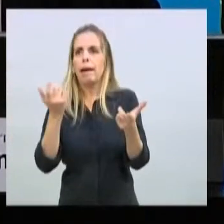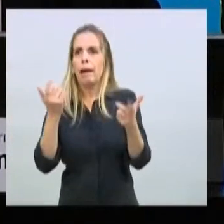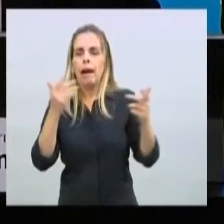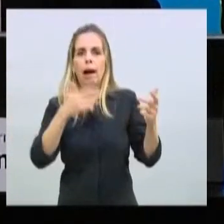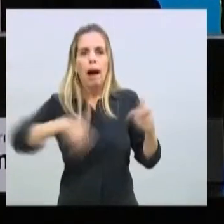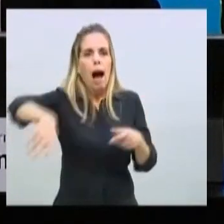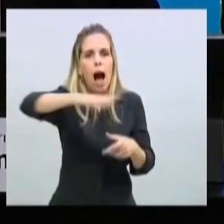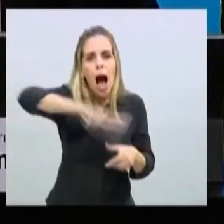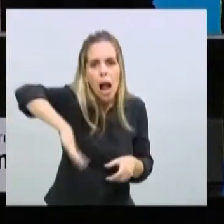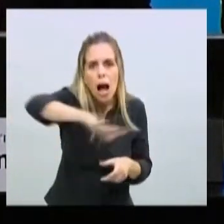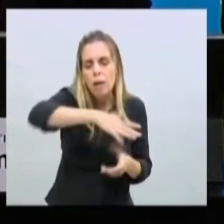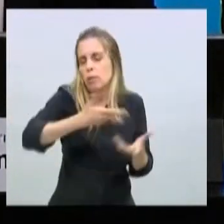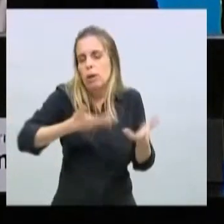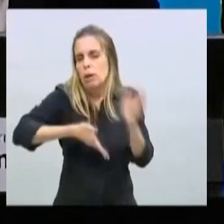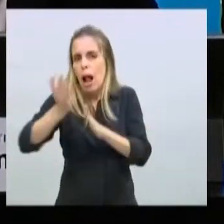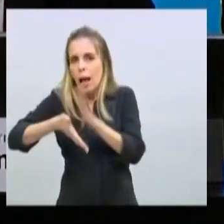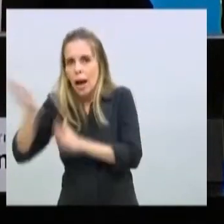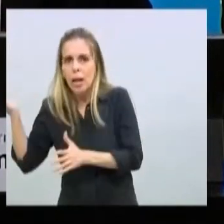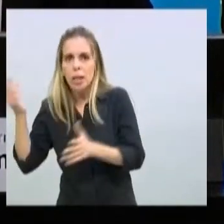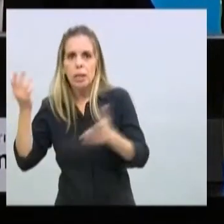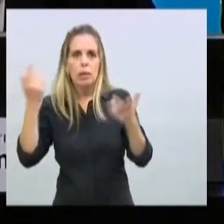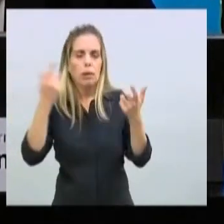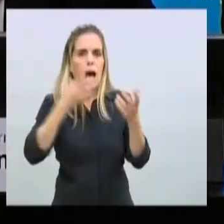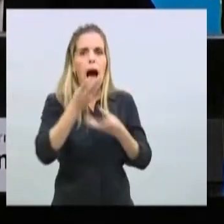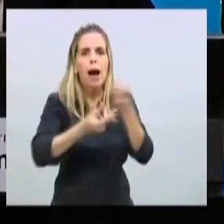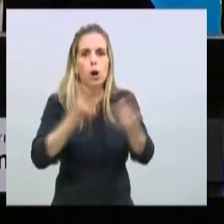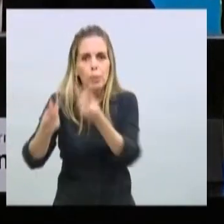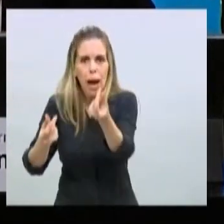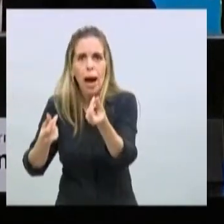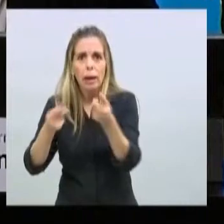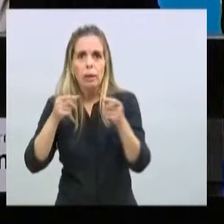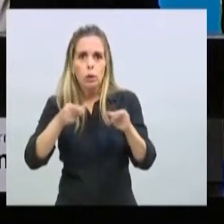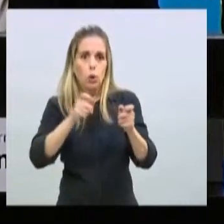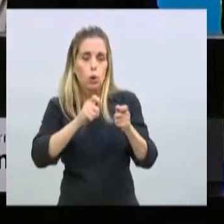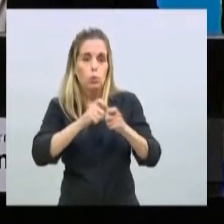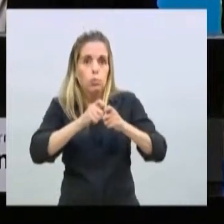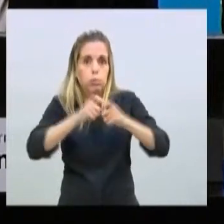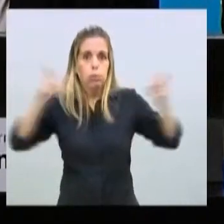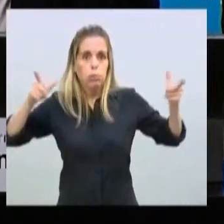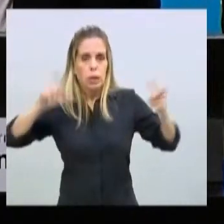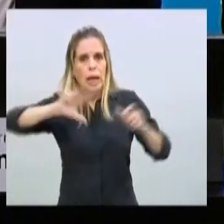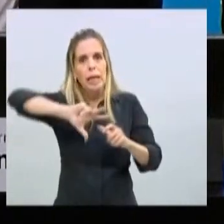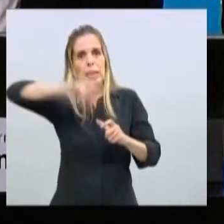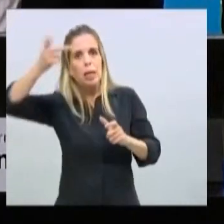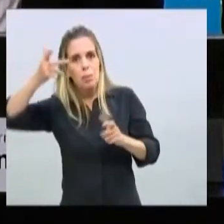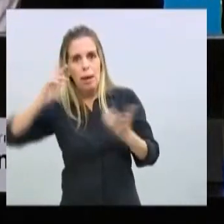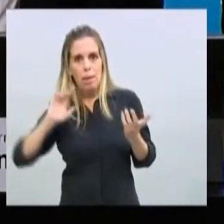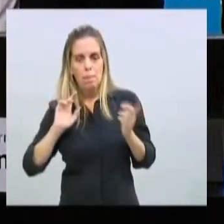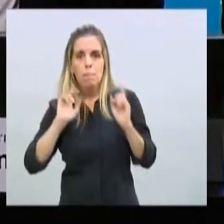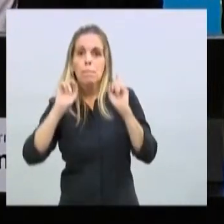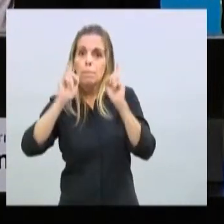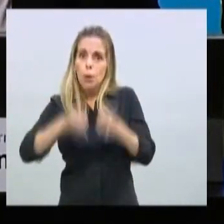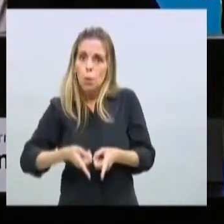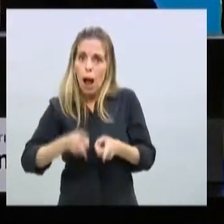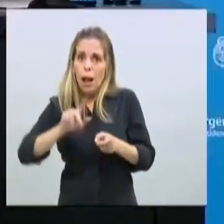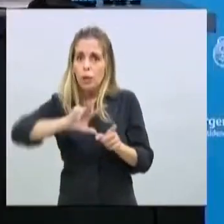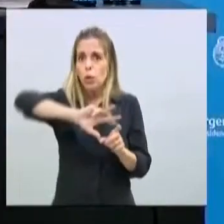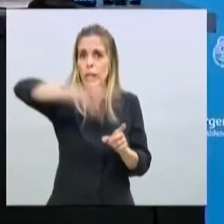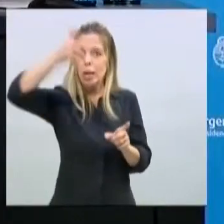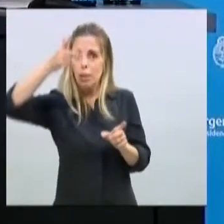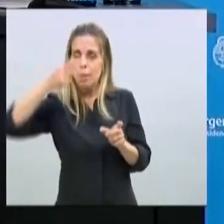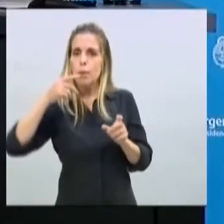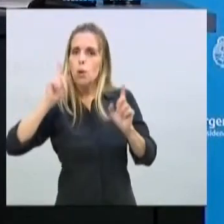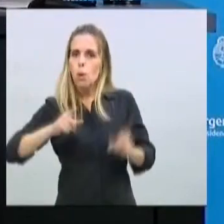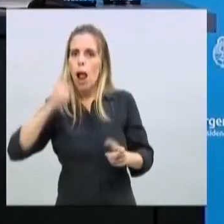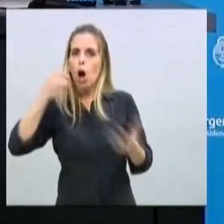dado nuevas excepciones, ¿no? Y a pesar de que se haya triplicado, el nivel de casos, que obviamente en comparación con el resto del país,